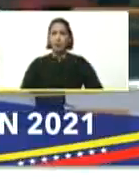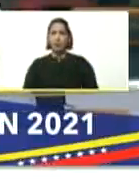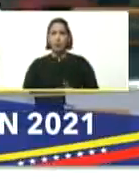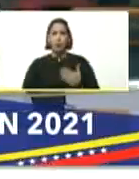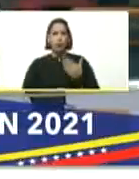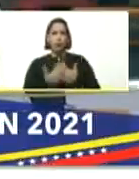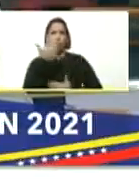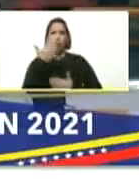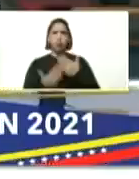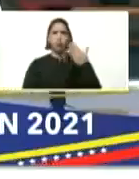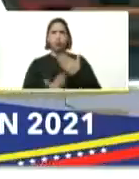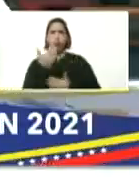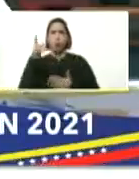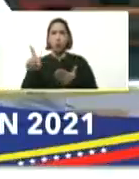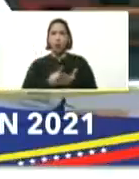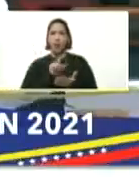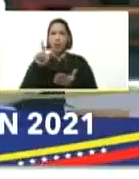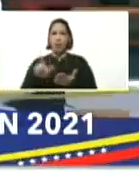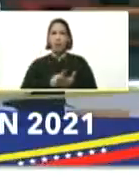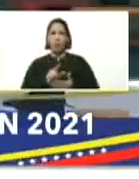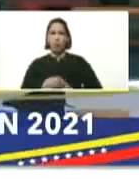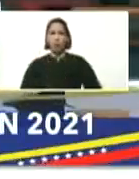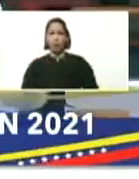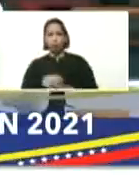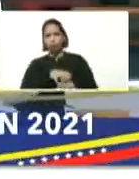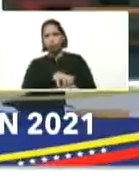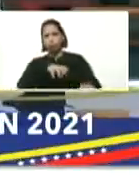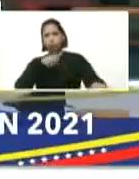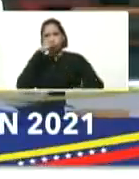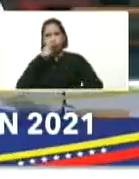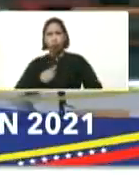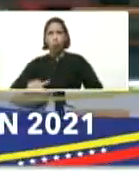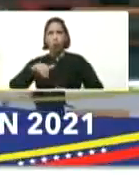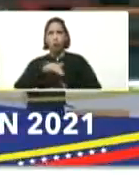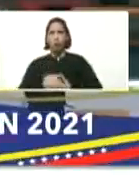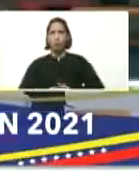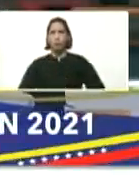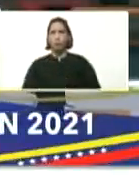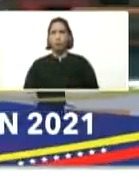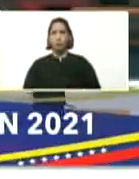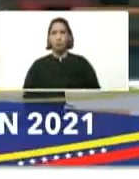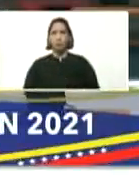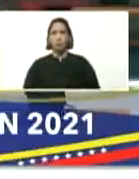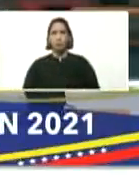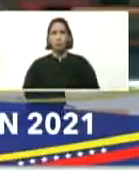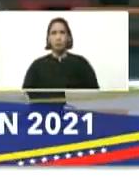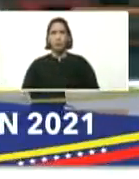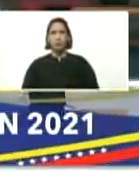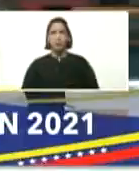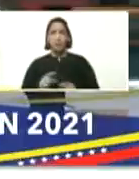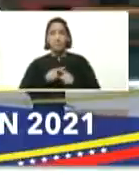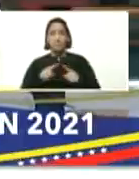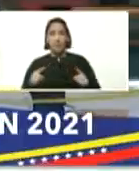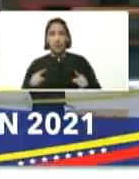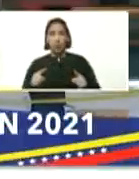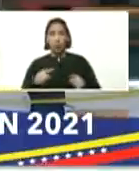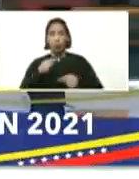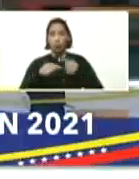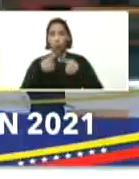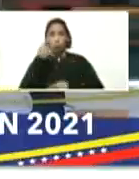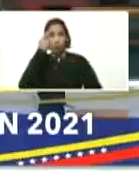imprime ediciones masivas para el pueblo, ediciones masivas. Pero a la vez todos los